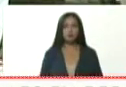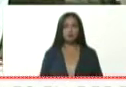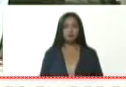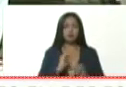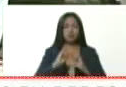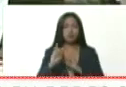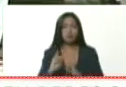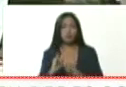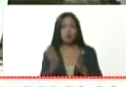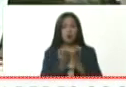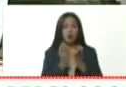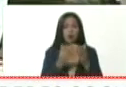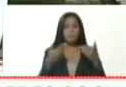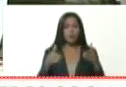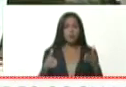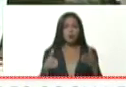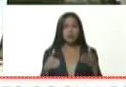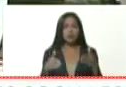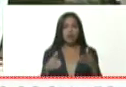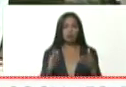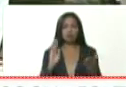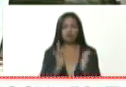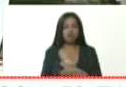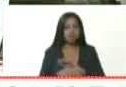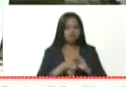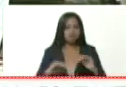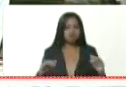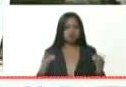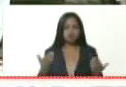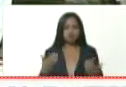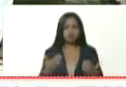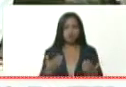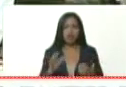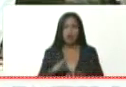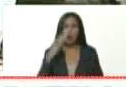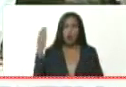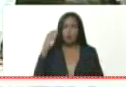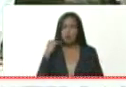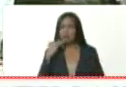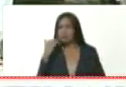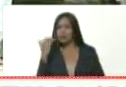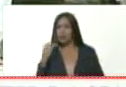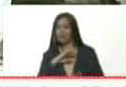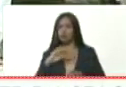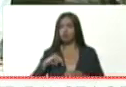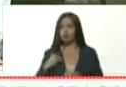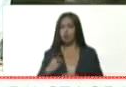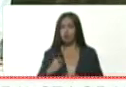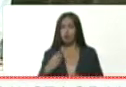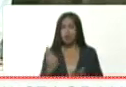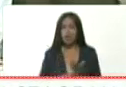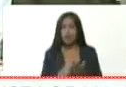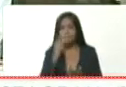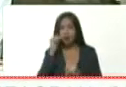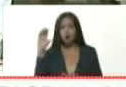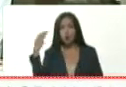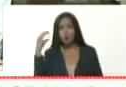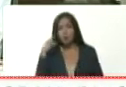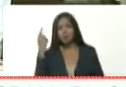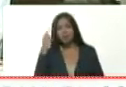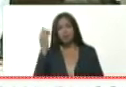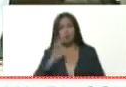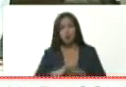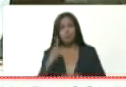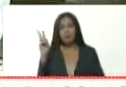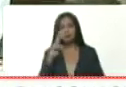y las escuelas públicas en el piso en colombia aquí al lado saben nuestros hermanos colombianos porque en